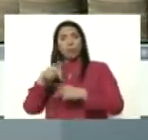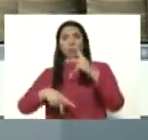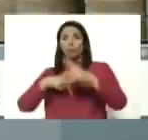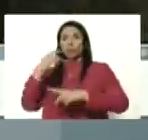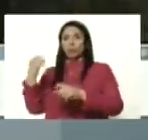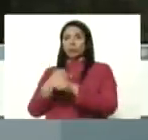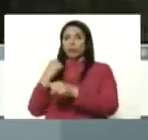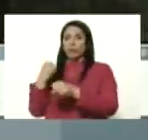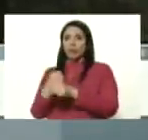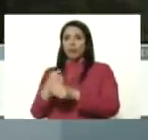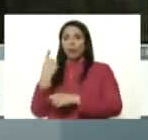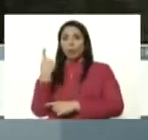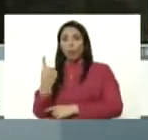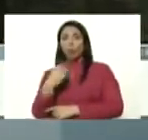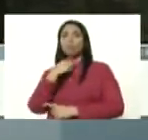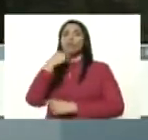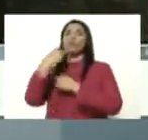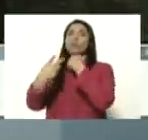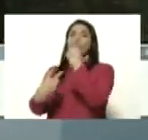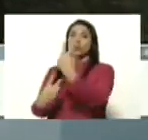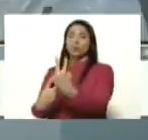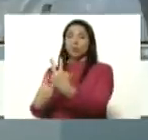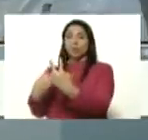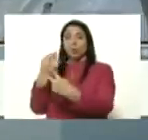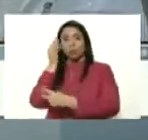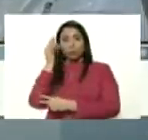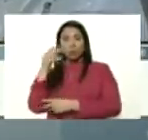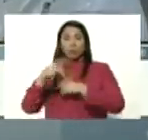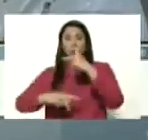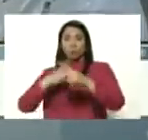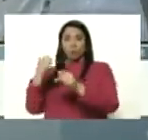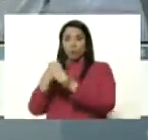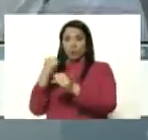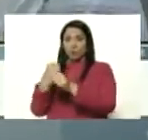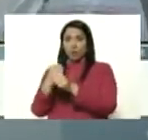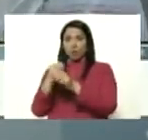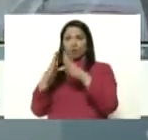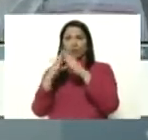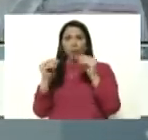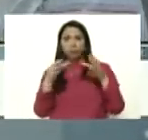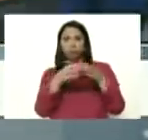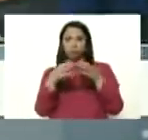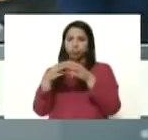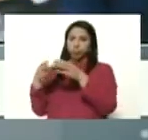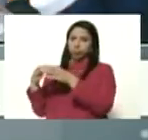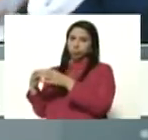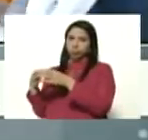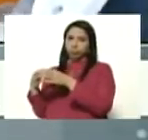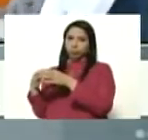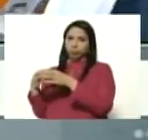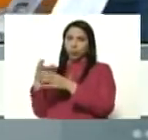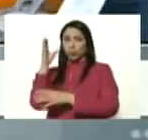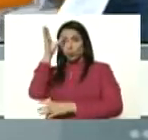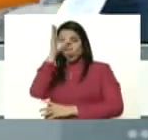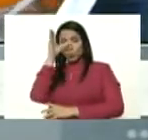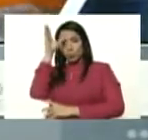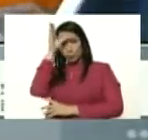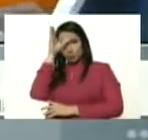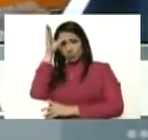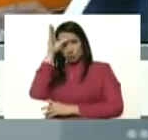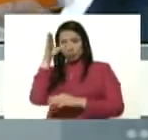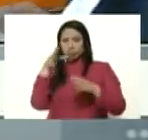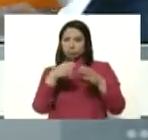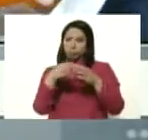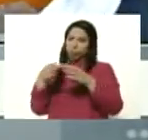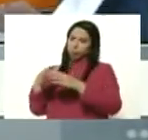trabajadores, una vocería de los consejos productivos de trabajadores en todos los sectores, consciente,